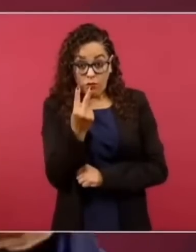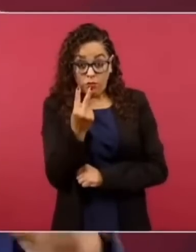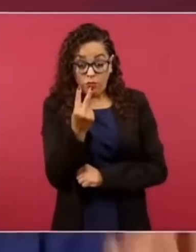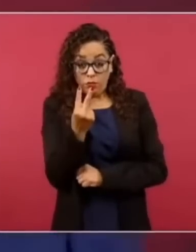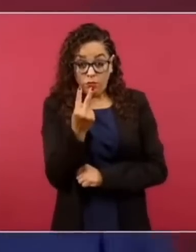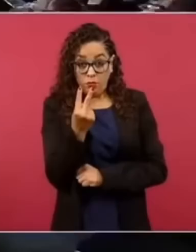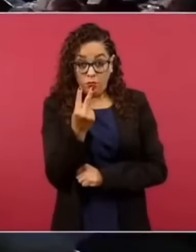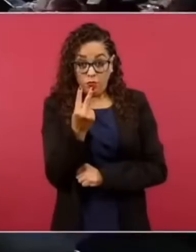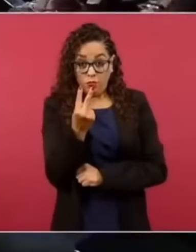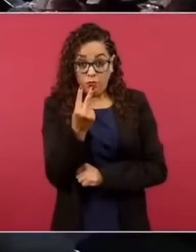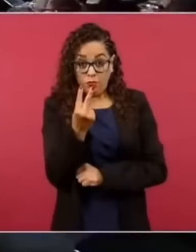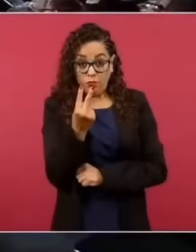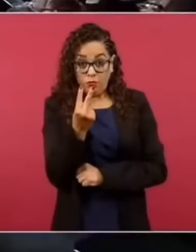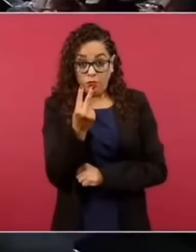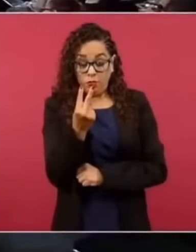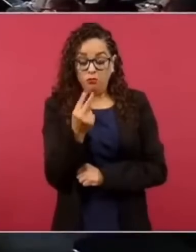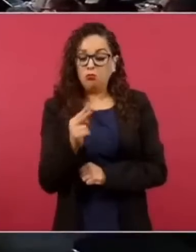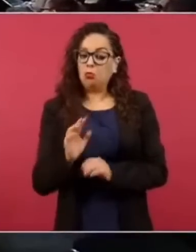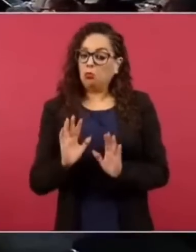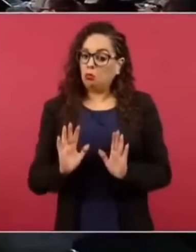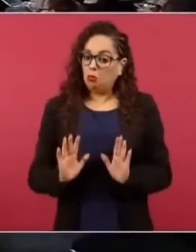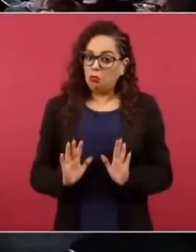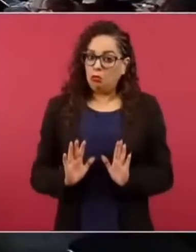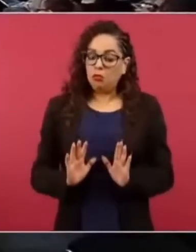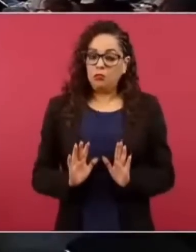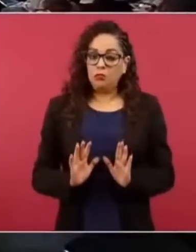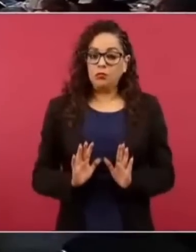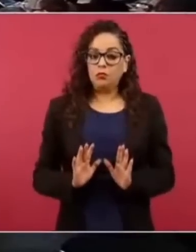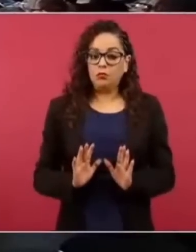y actuaba